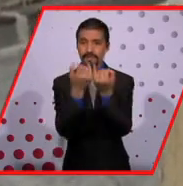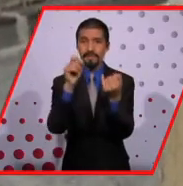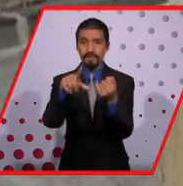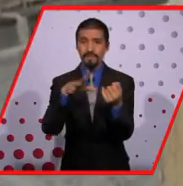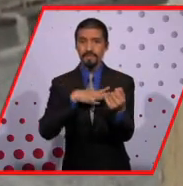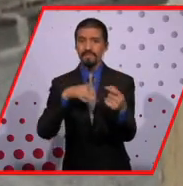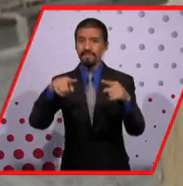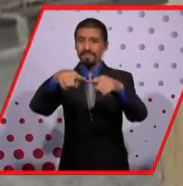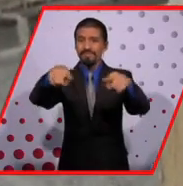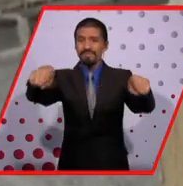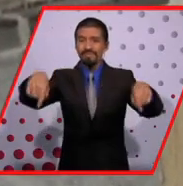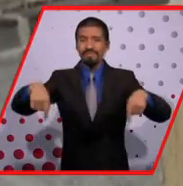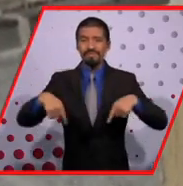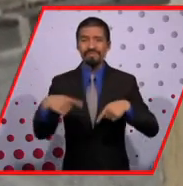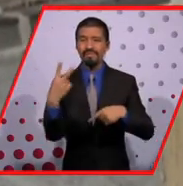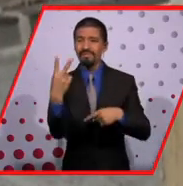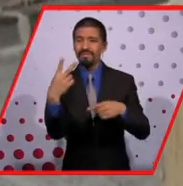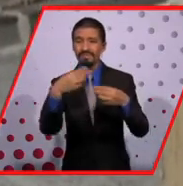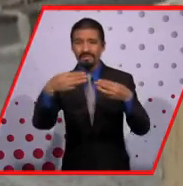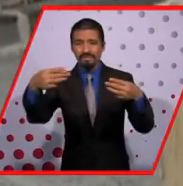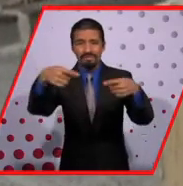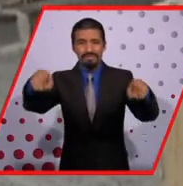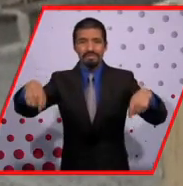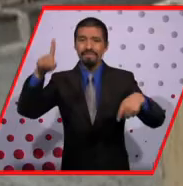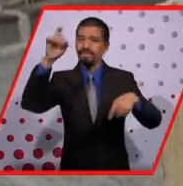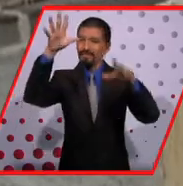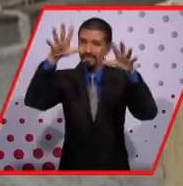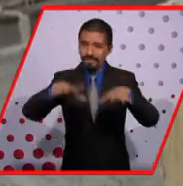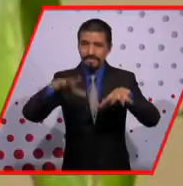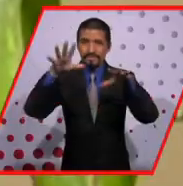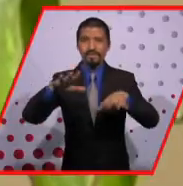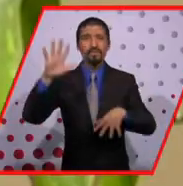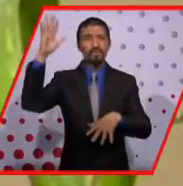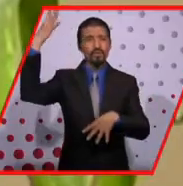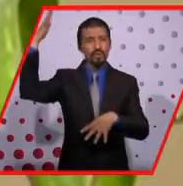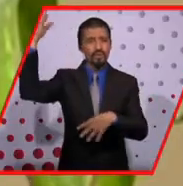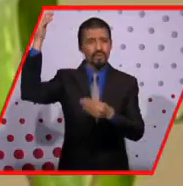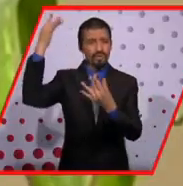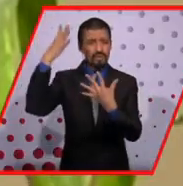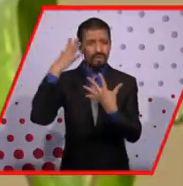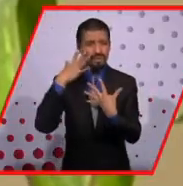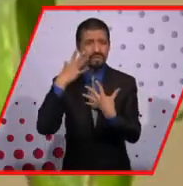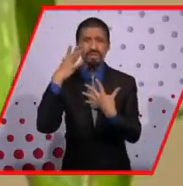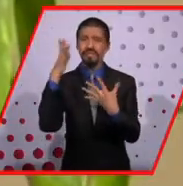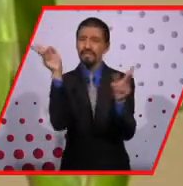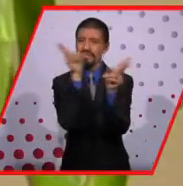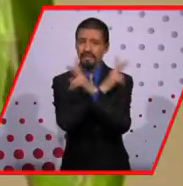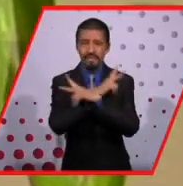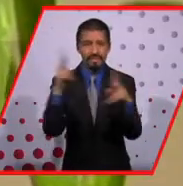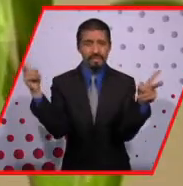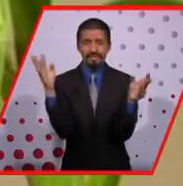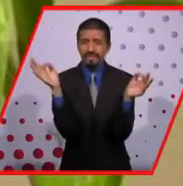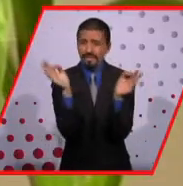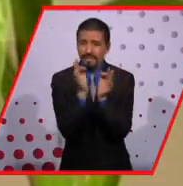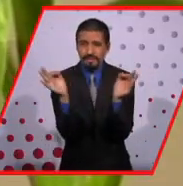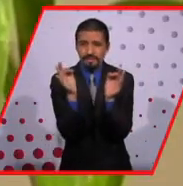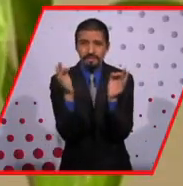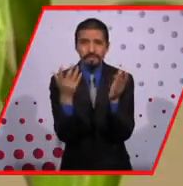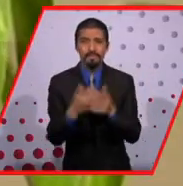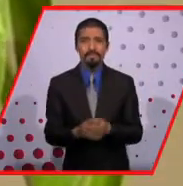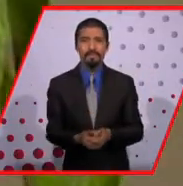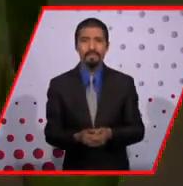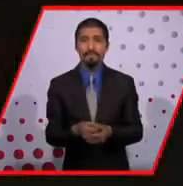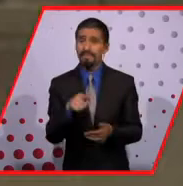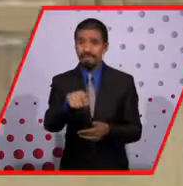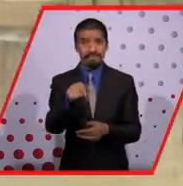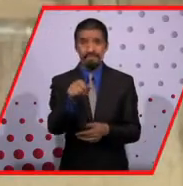de 2x2, con lluvia, sol, aire, frío, y